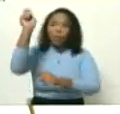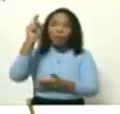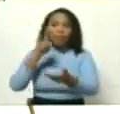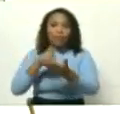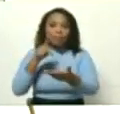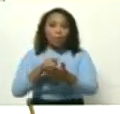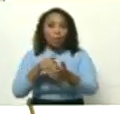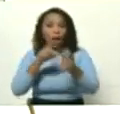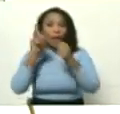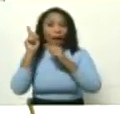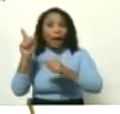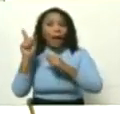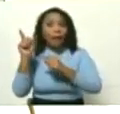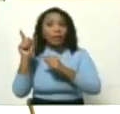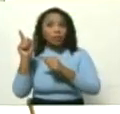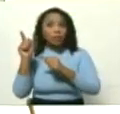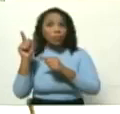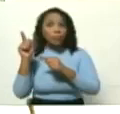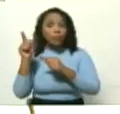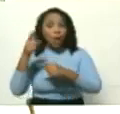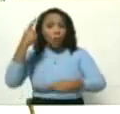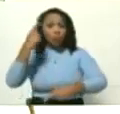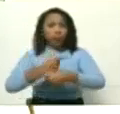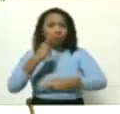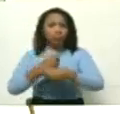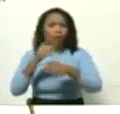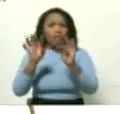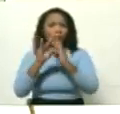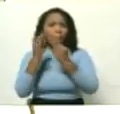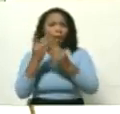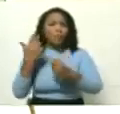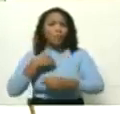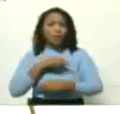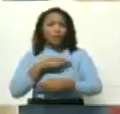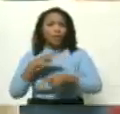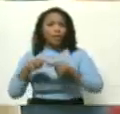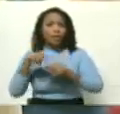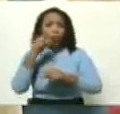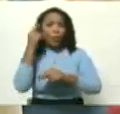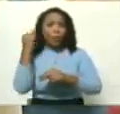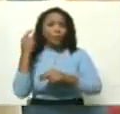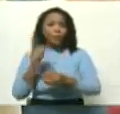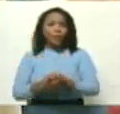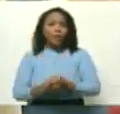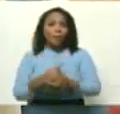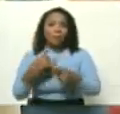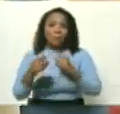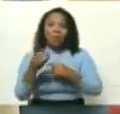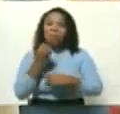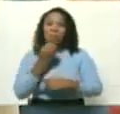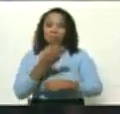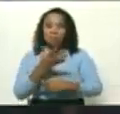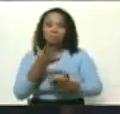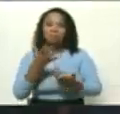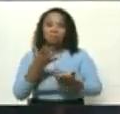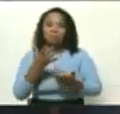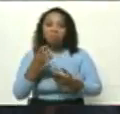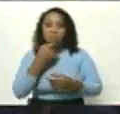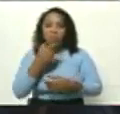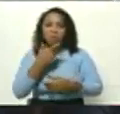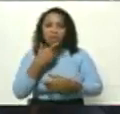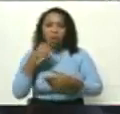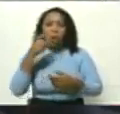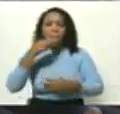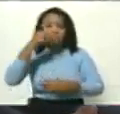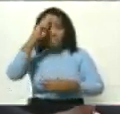participe. Esto es una competencia en familia para nuestros niños y para nuestra niña, pero es muy bonito que los padres